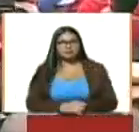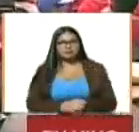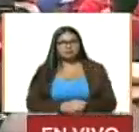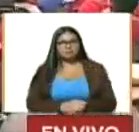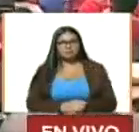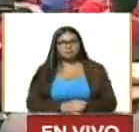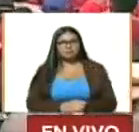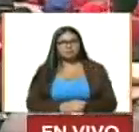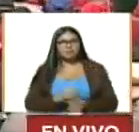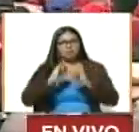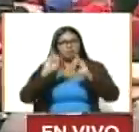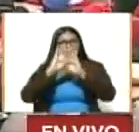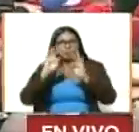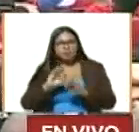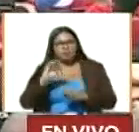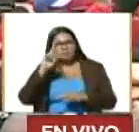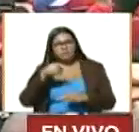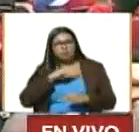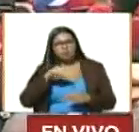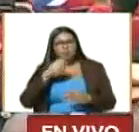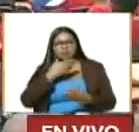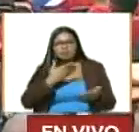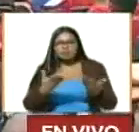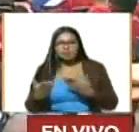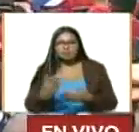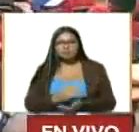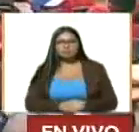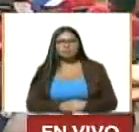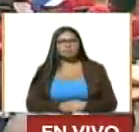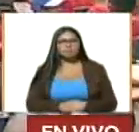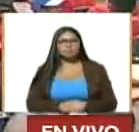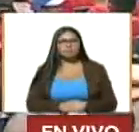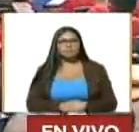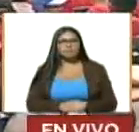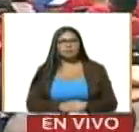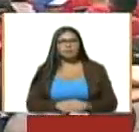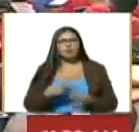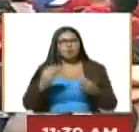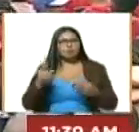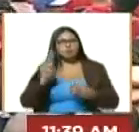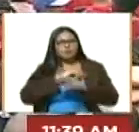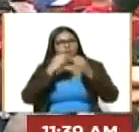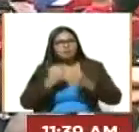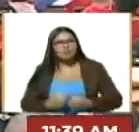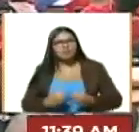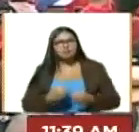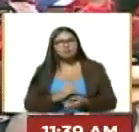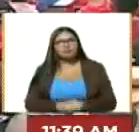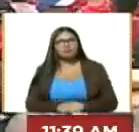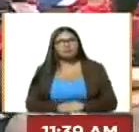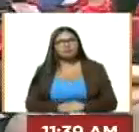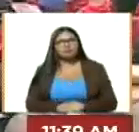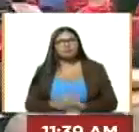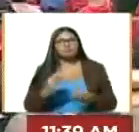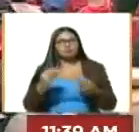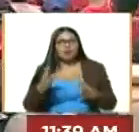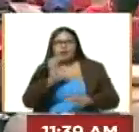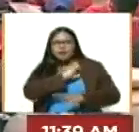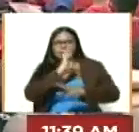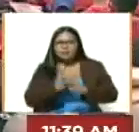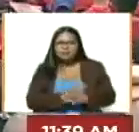Por eso vamos a recibir con mucha fuerza, con mucha